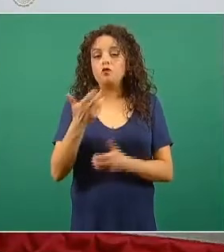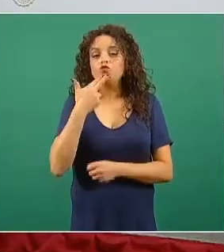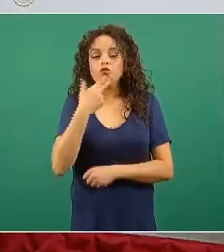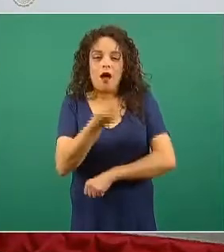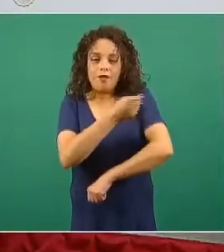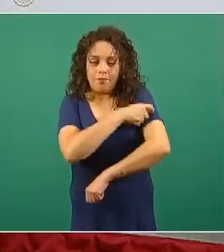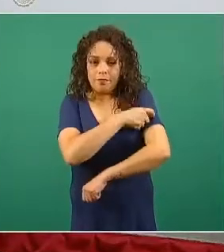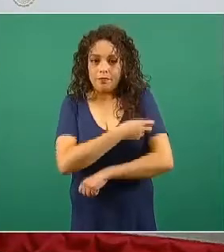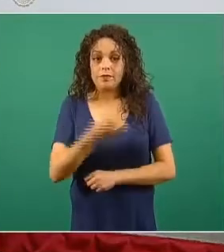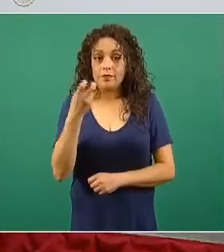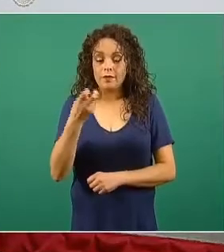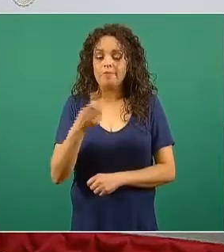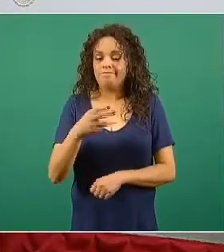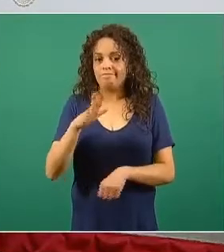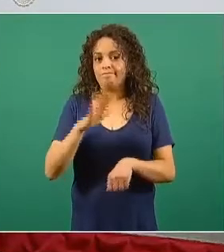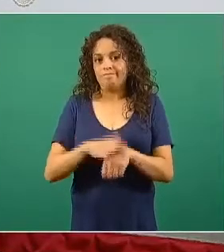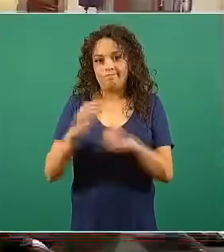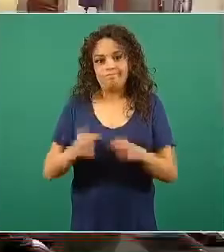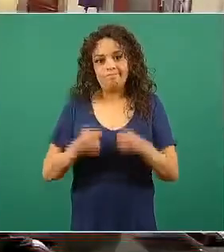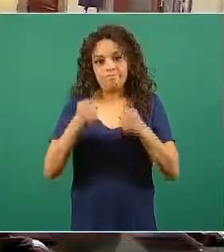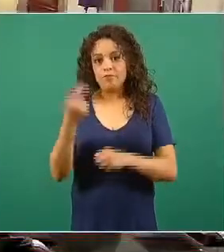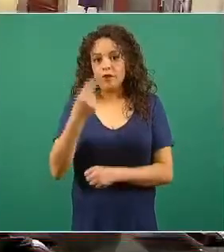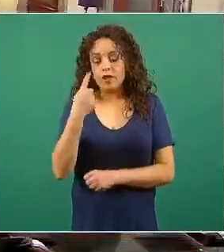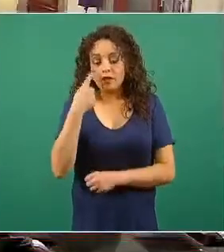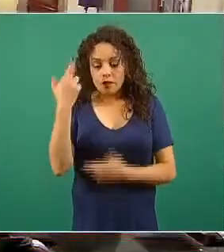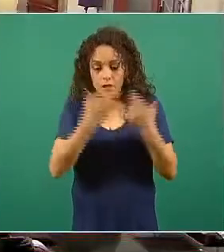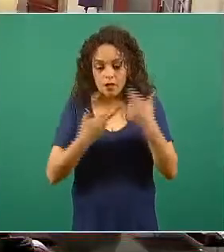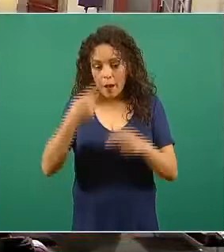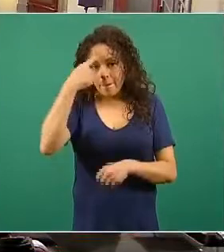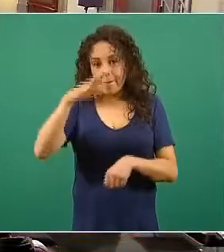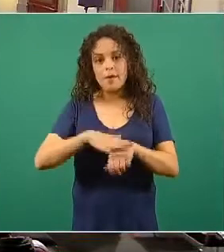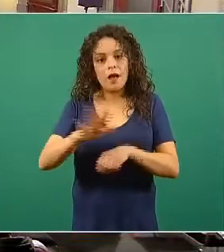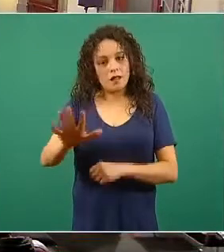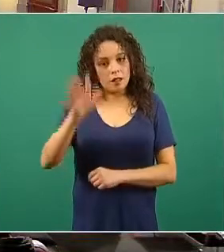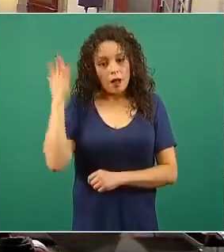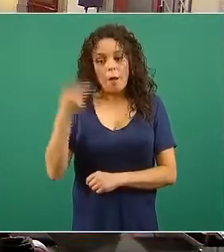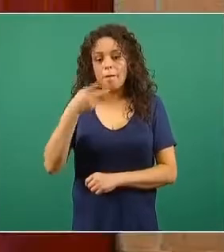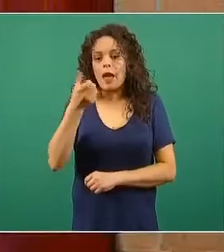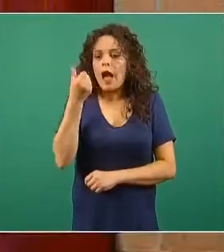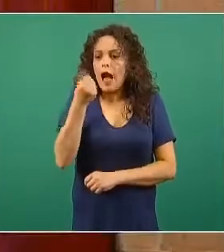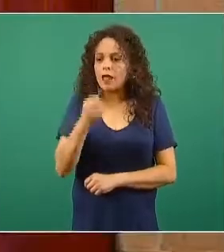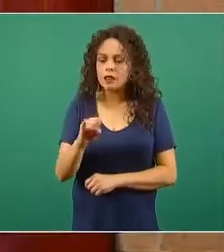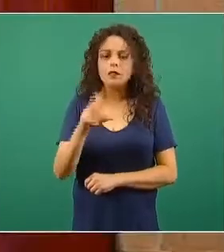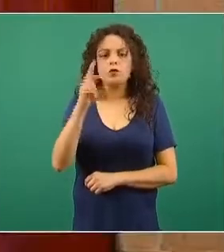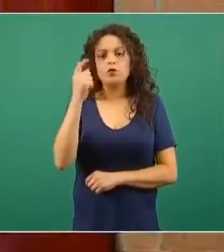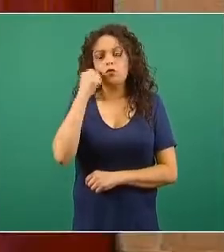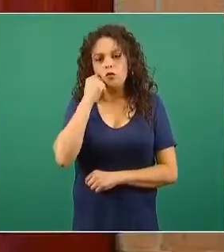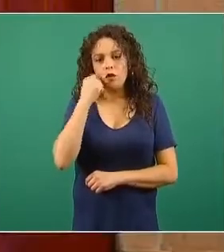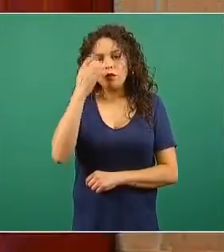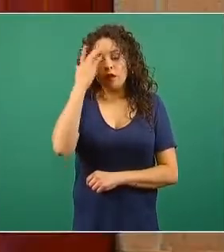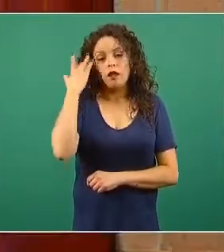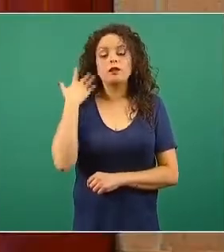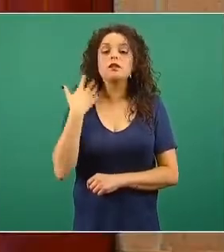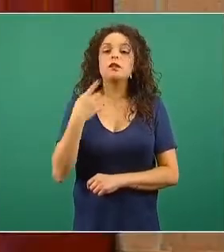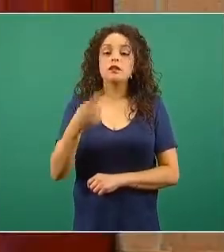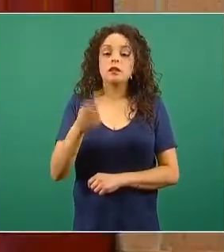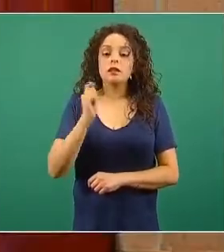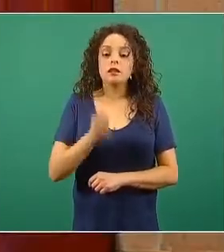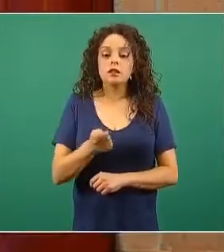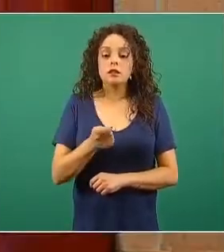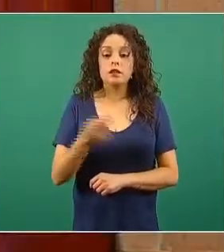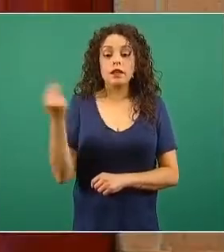incrementa todavía un reto más a la logística. Pero aún así, con todos estos retos y con todas estas, en su